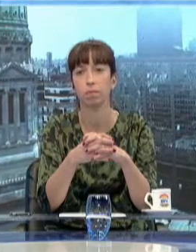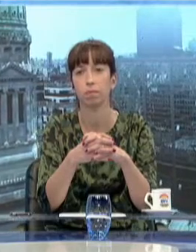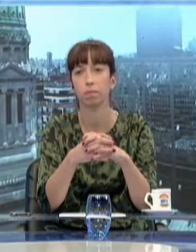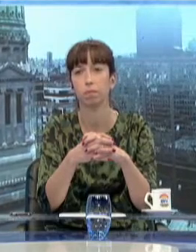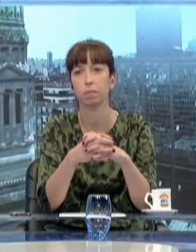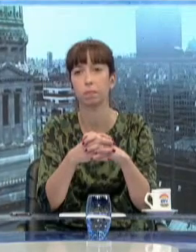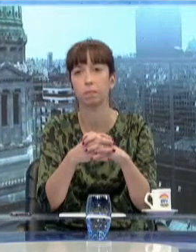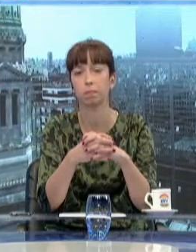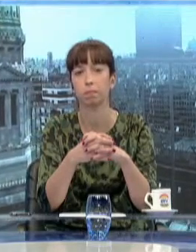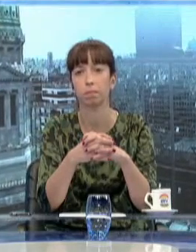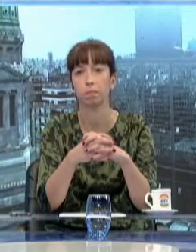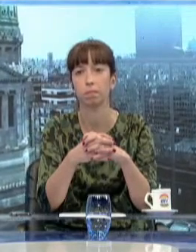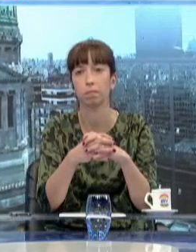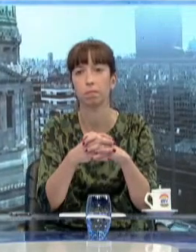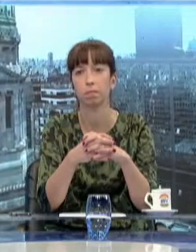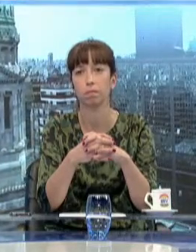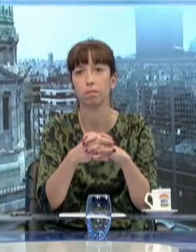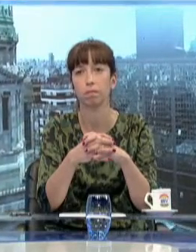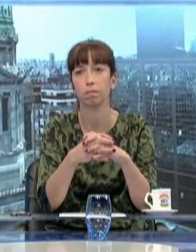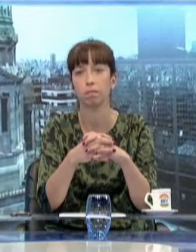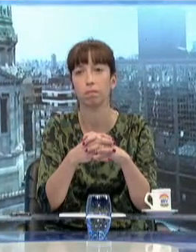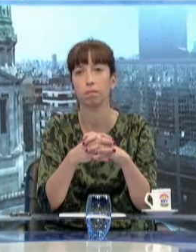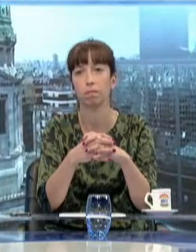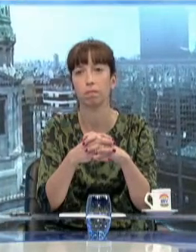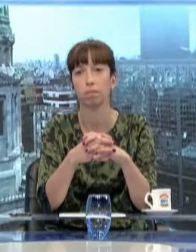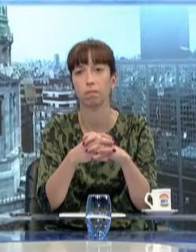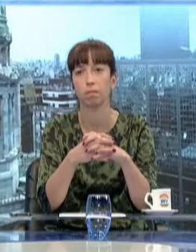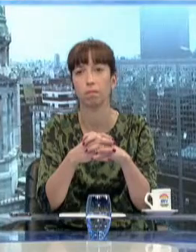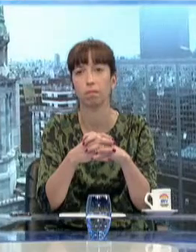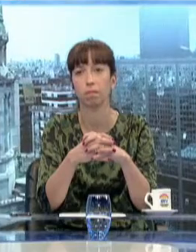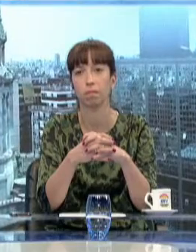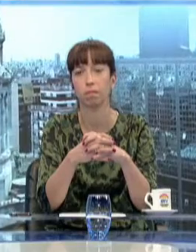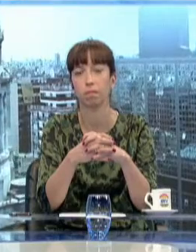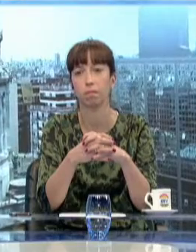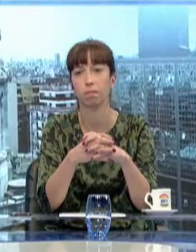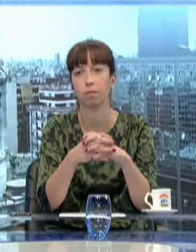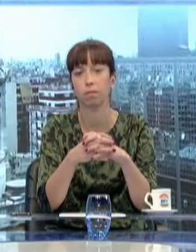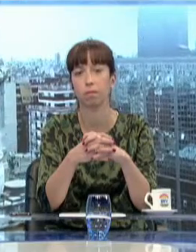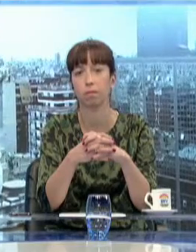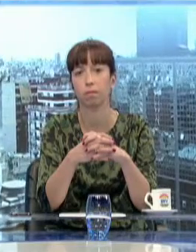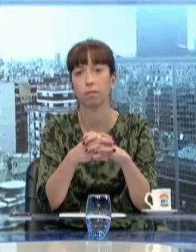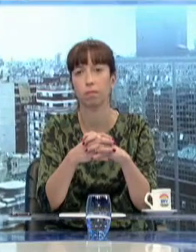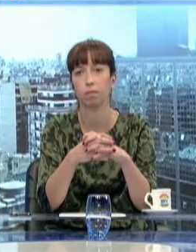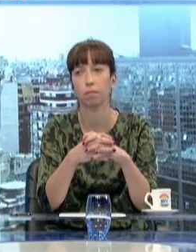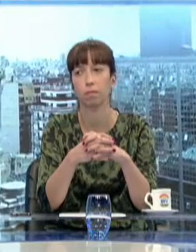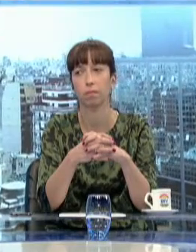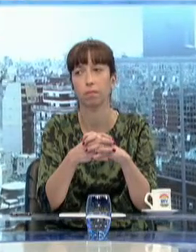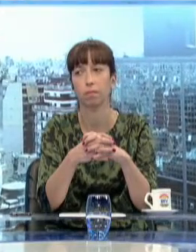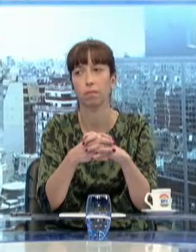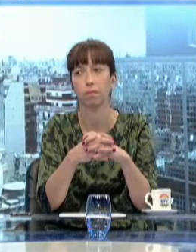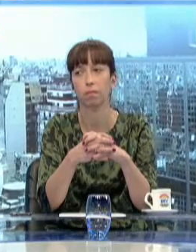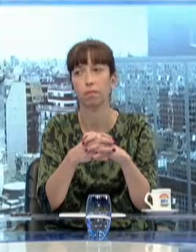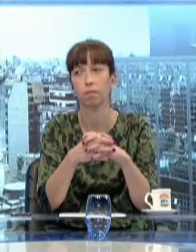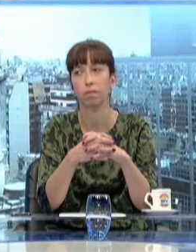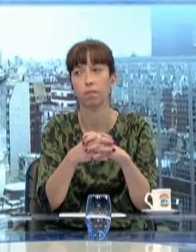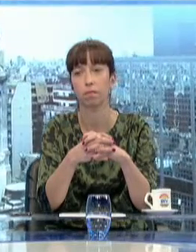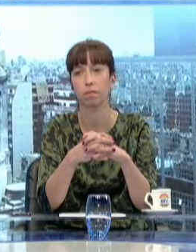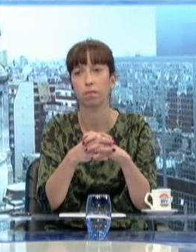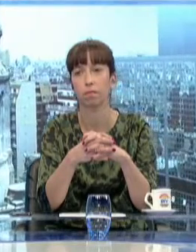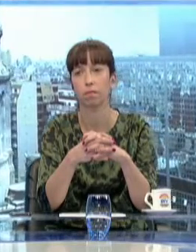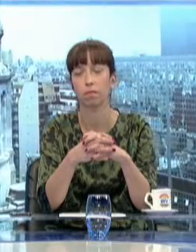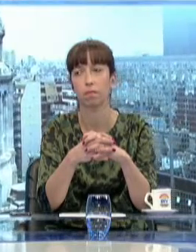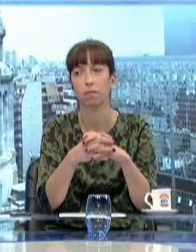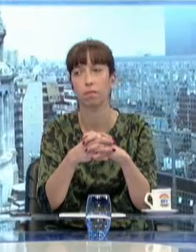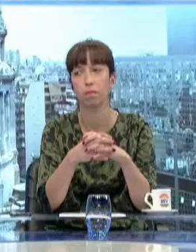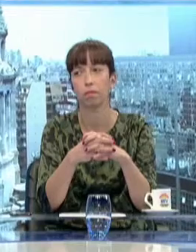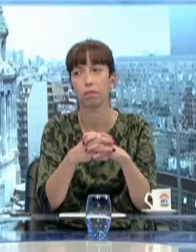de los países y empiezan esta normativa, ¿no? Entonces, bueno, me parece que estamos apuntando a eso. Diputado, en ese sentido le quería